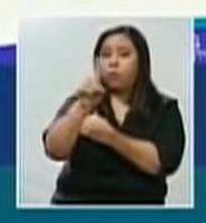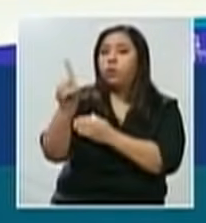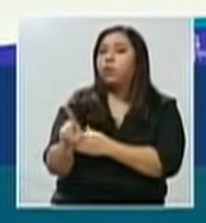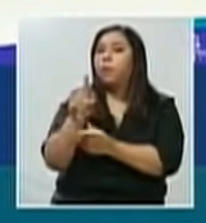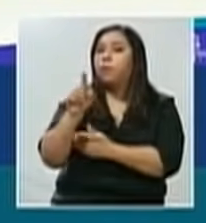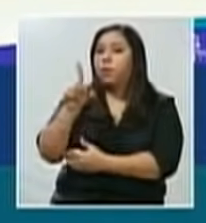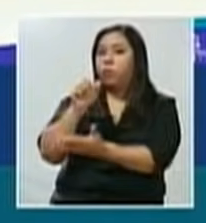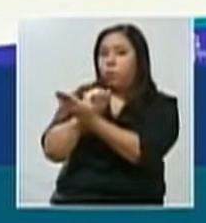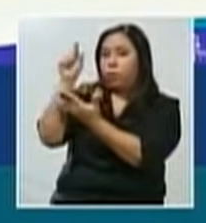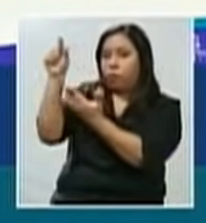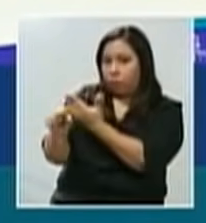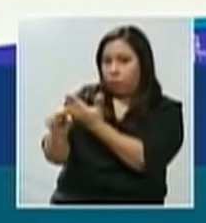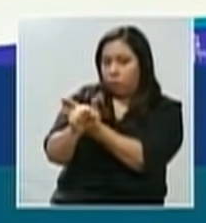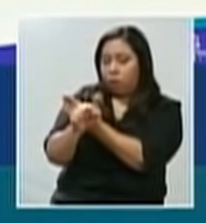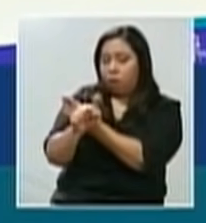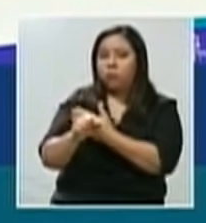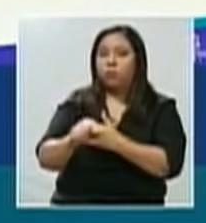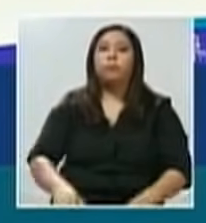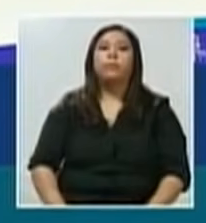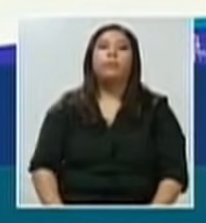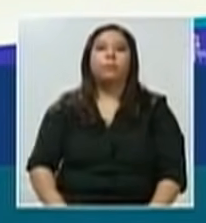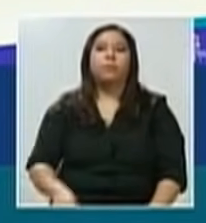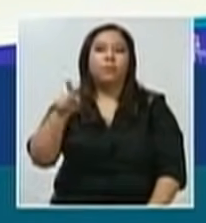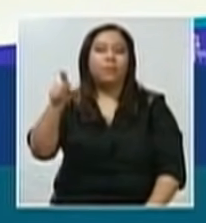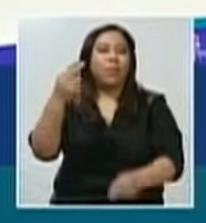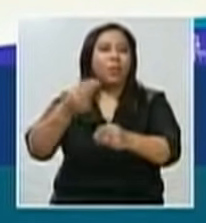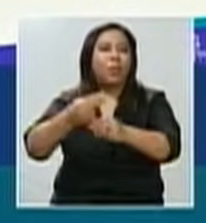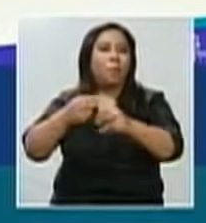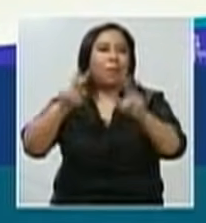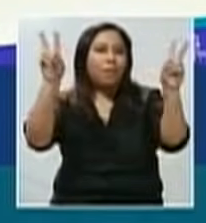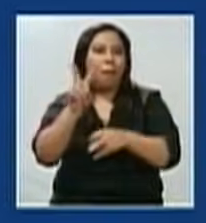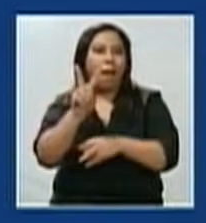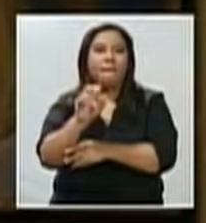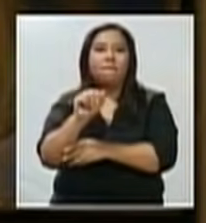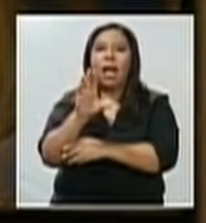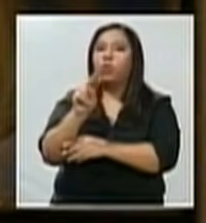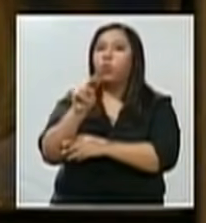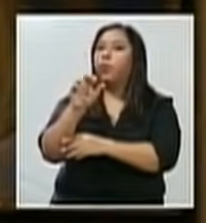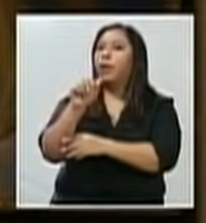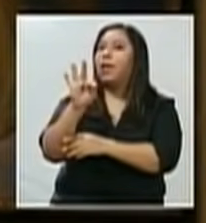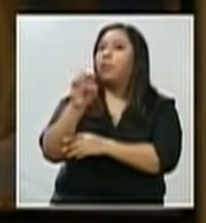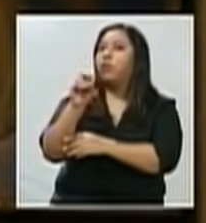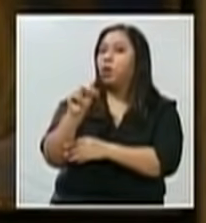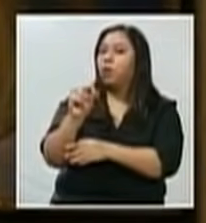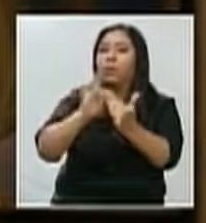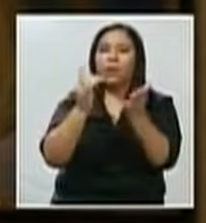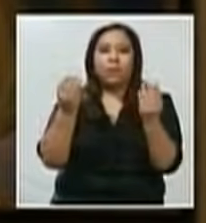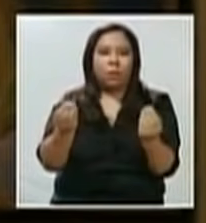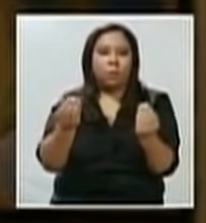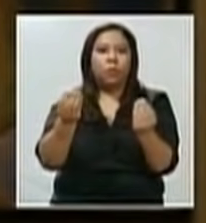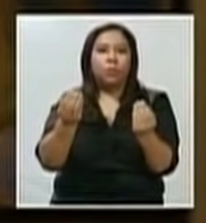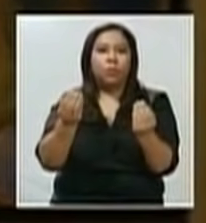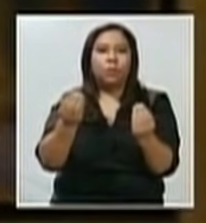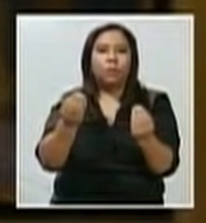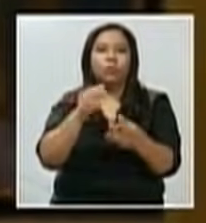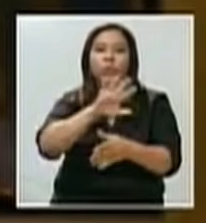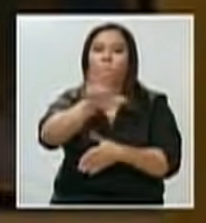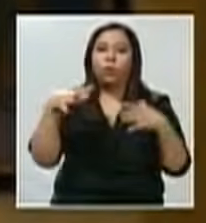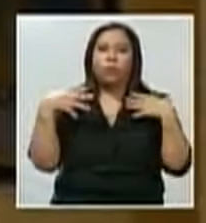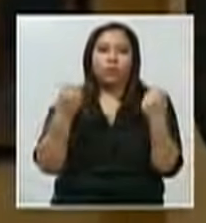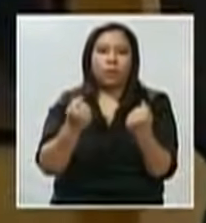1 de agosto en la jornada denominada Vacunatón. Muchas gracias y que estén con salud.